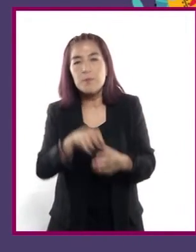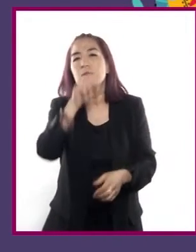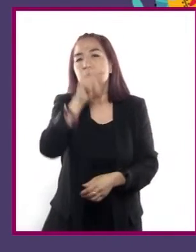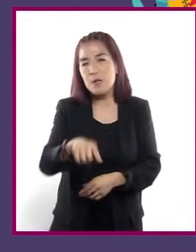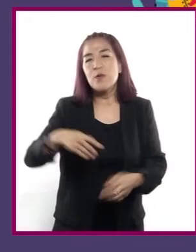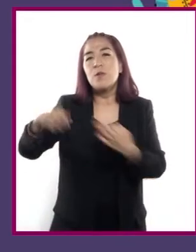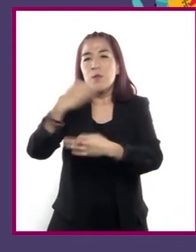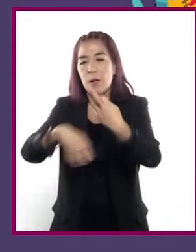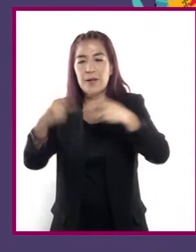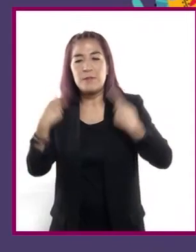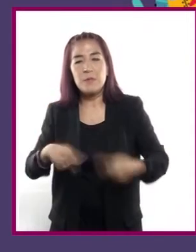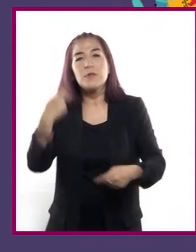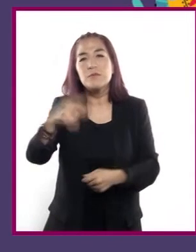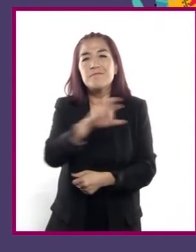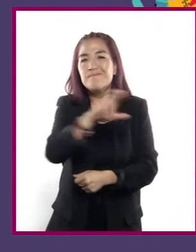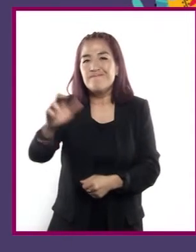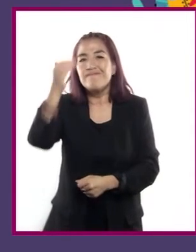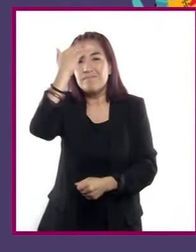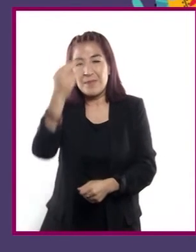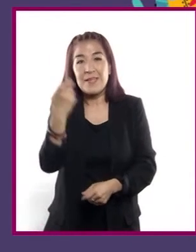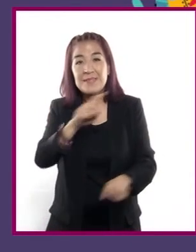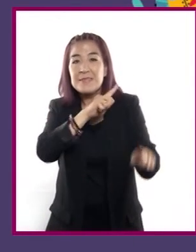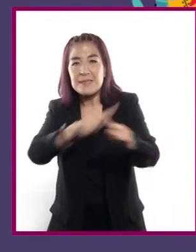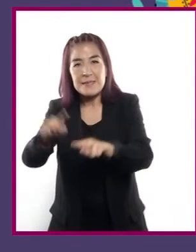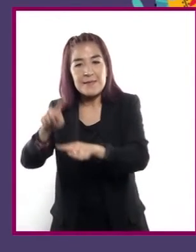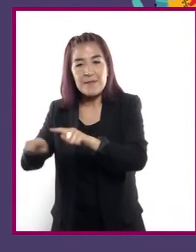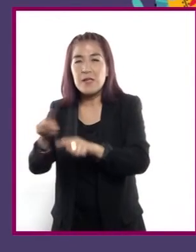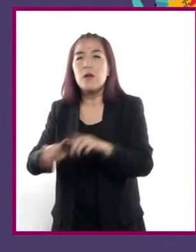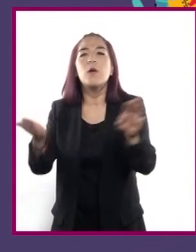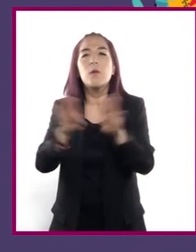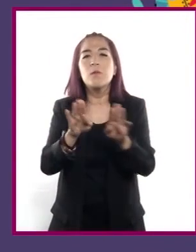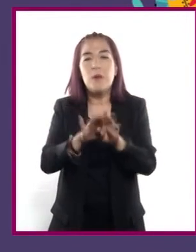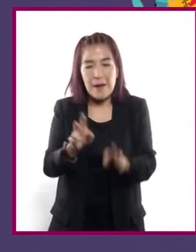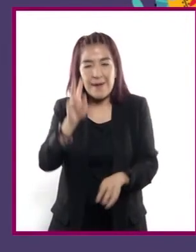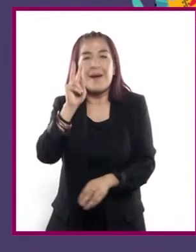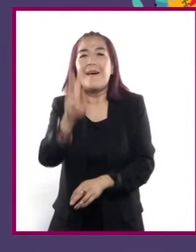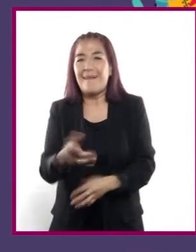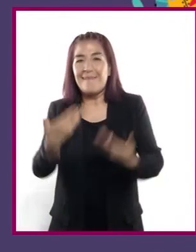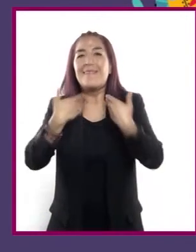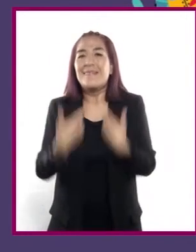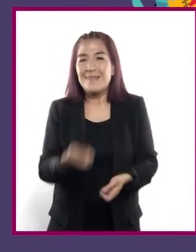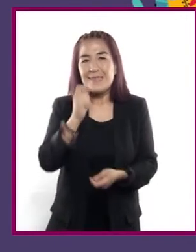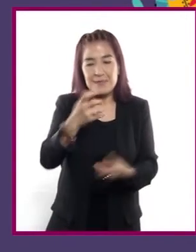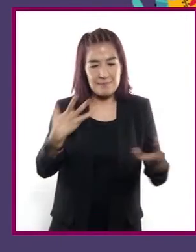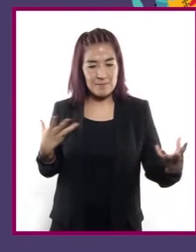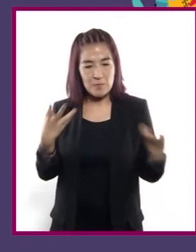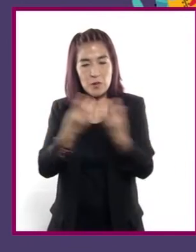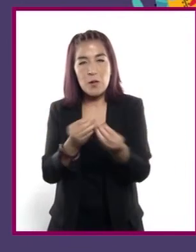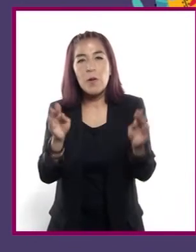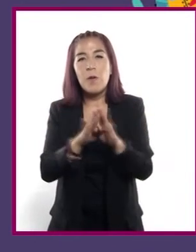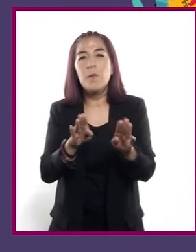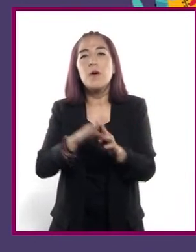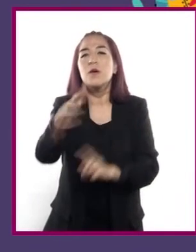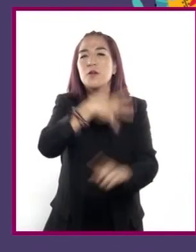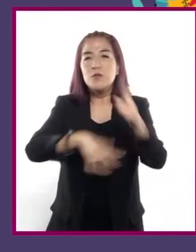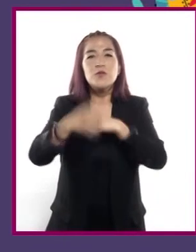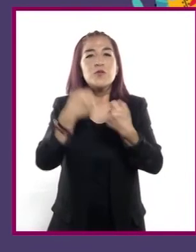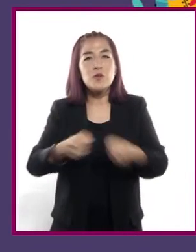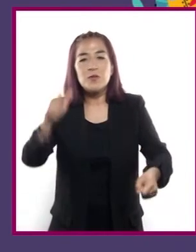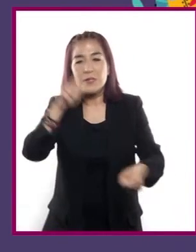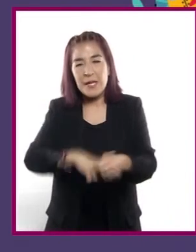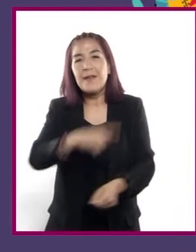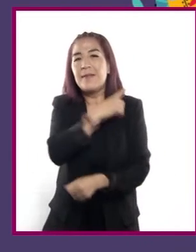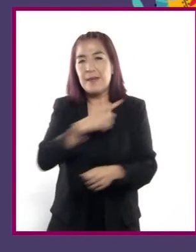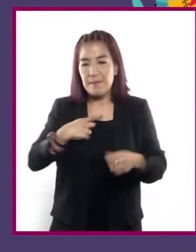las personas que reconocen que las diferencias nos acercan y que somos parte de una coexistencia social que